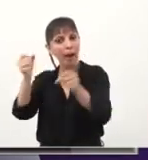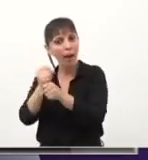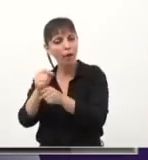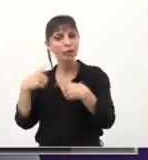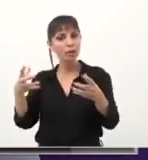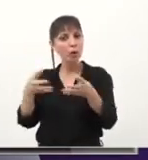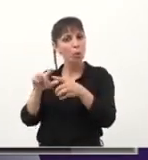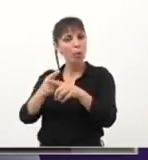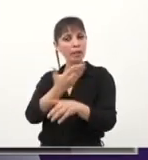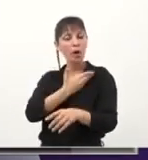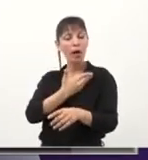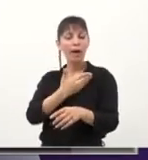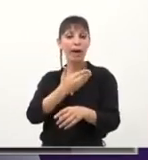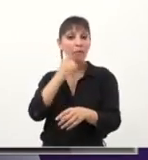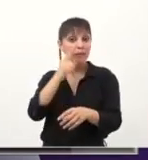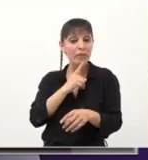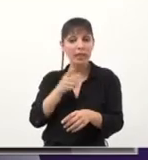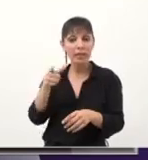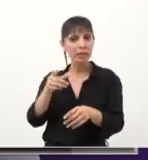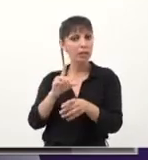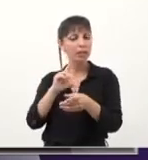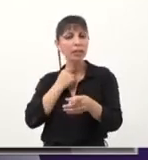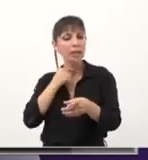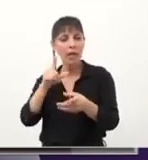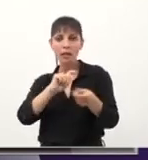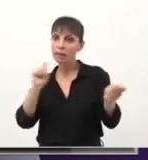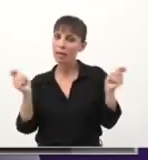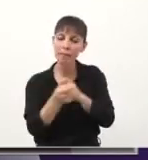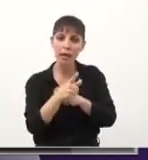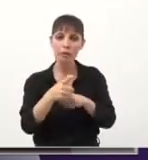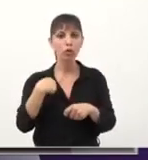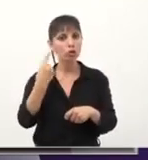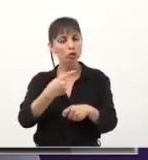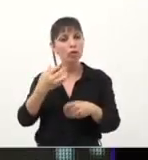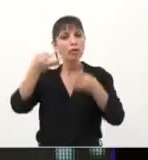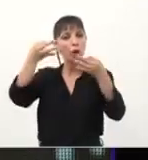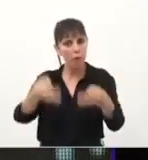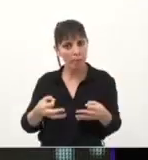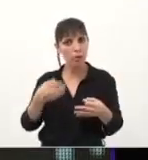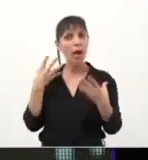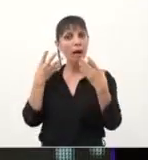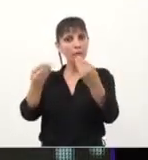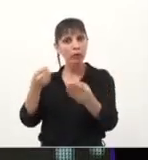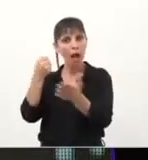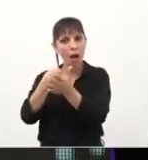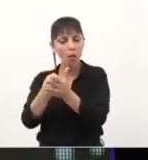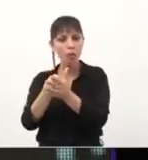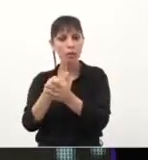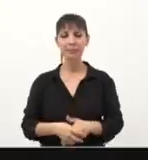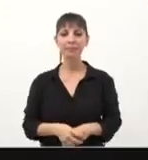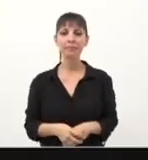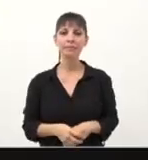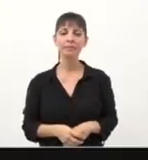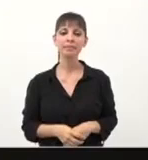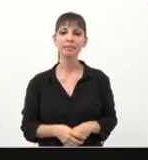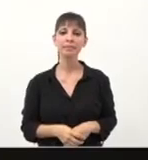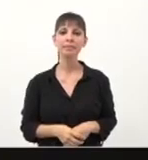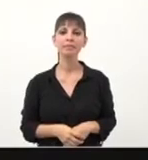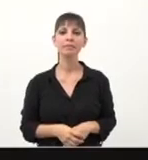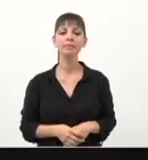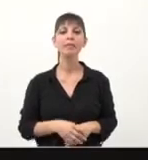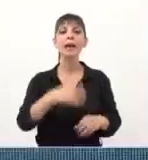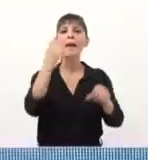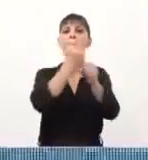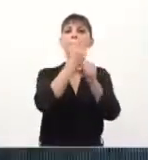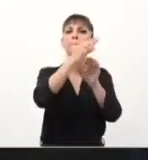Cultura tienen una unidad monolítica y nosotros nos comprometemos a apoyar su lucha y a defender la cultura con un mayor presupuesto. Para ver cuáles son las prioridades de un